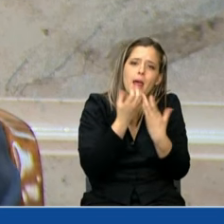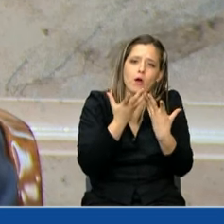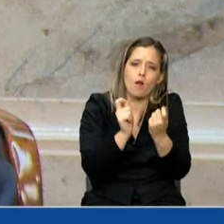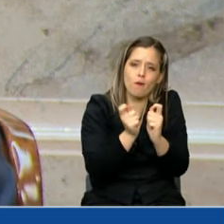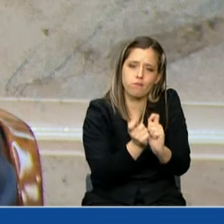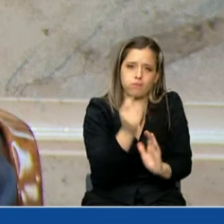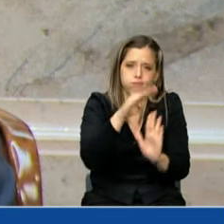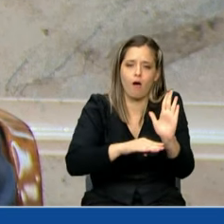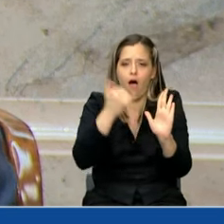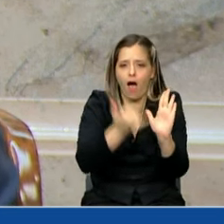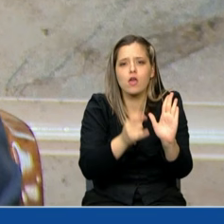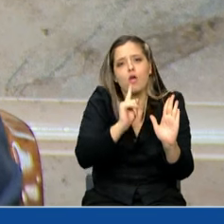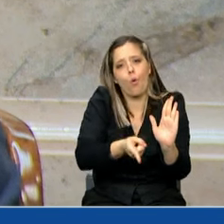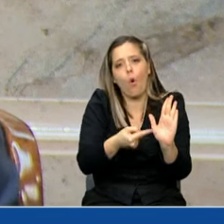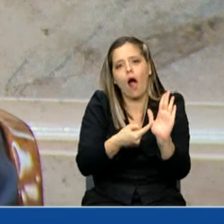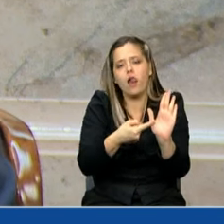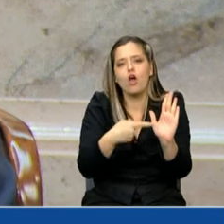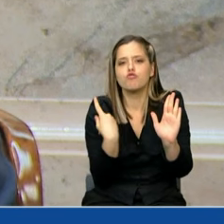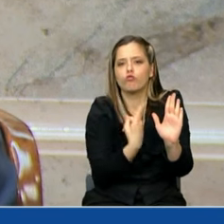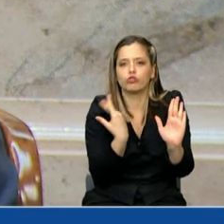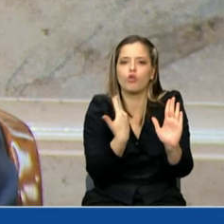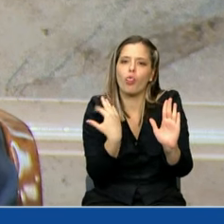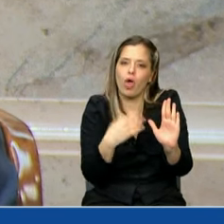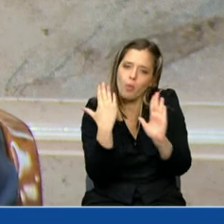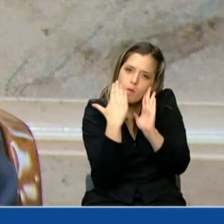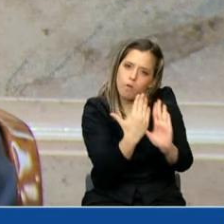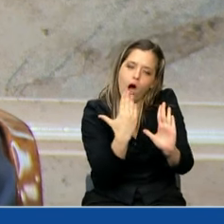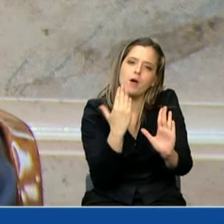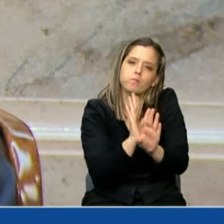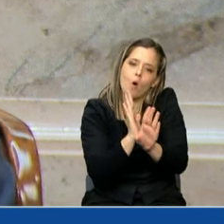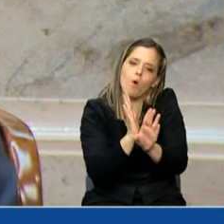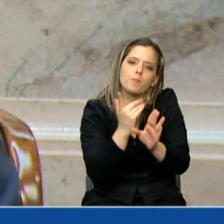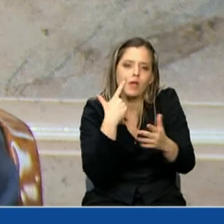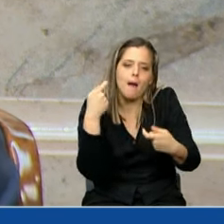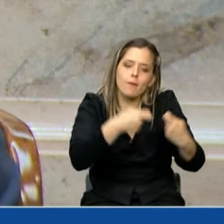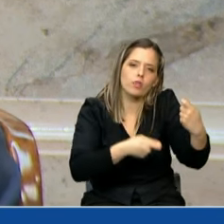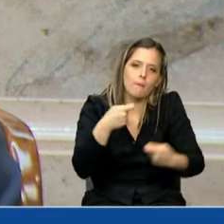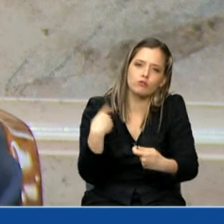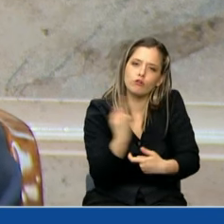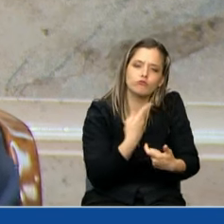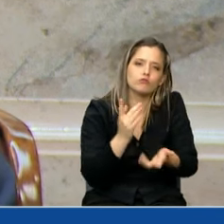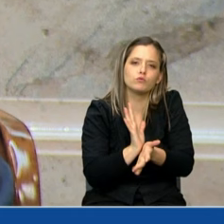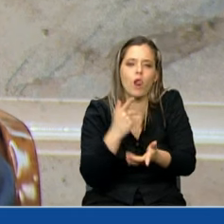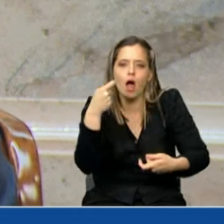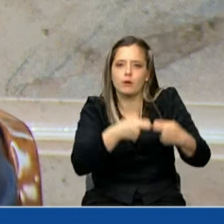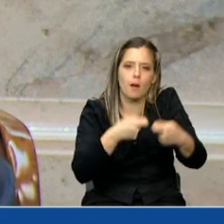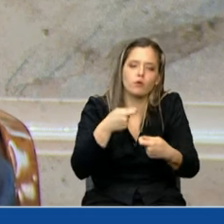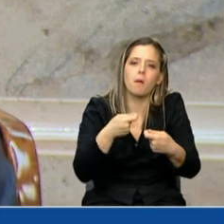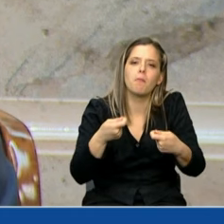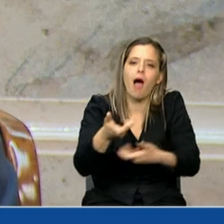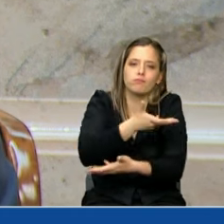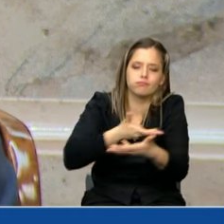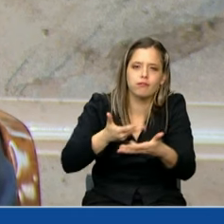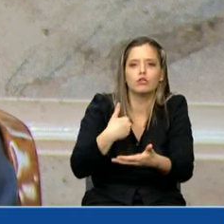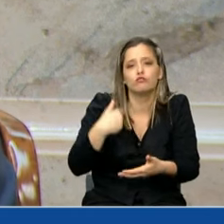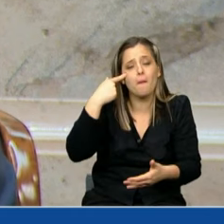que es una herramienta en la que tenemos que trabajar tenemos que acompañar y creo que nos va a